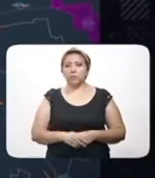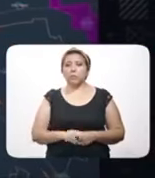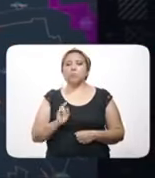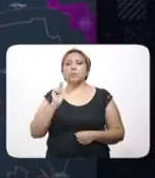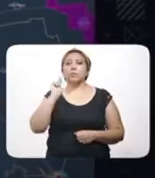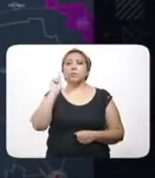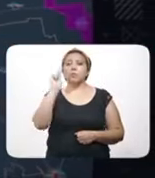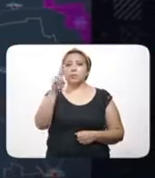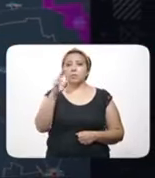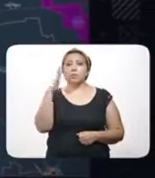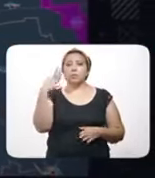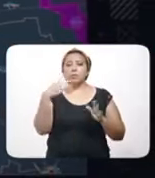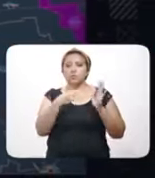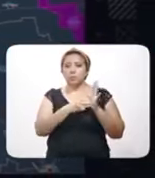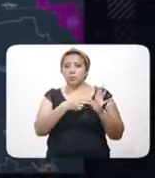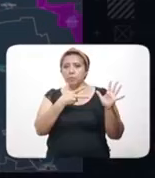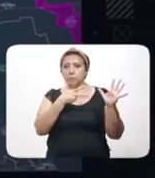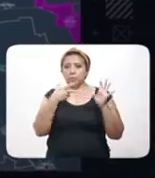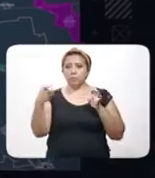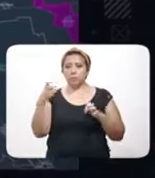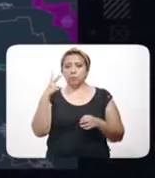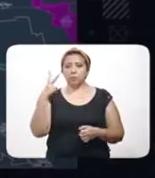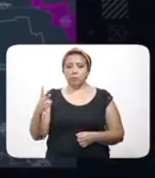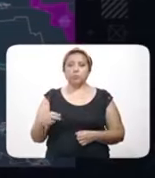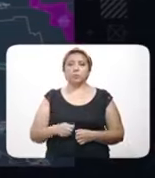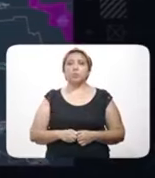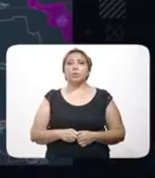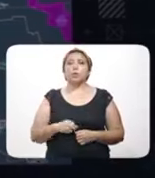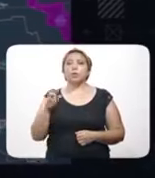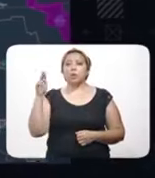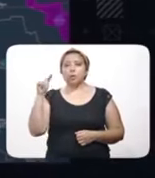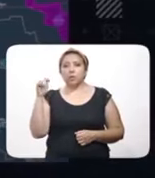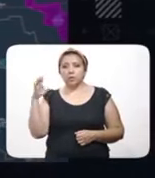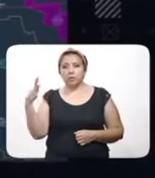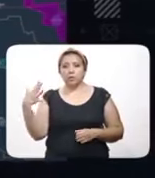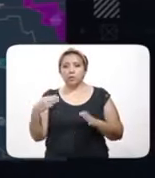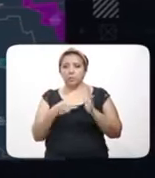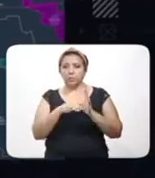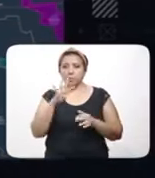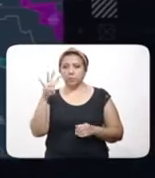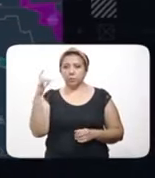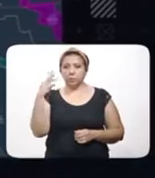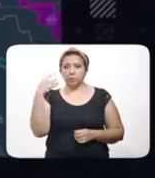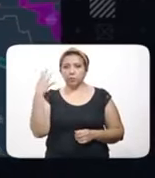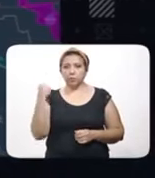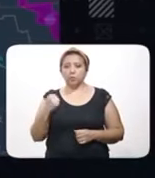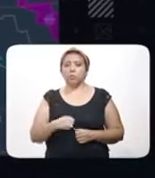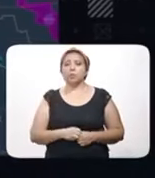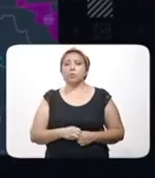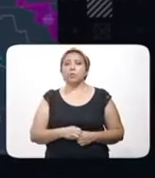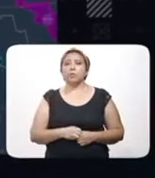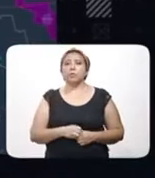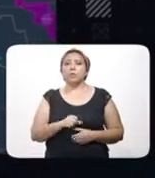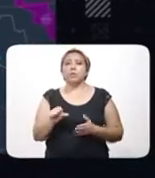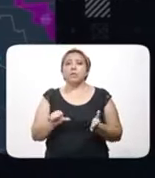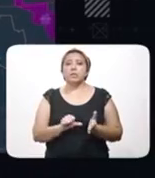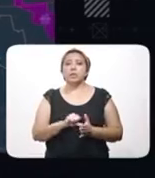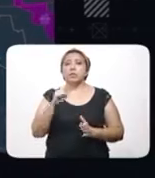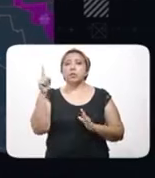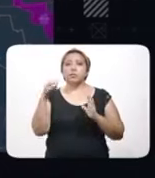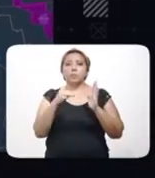en la zona norte 5.802, en la zona oriente 5.459, en la zona